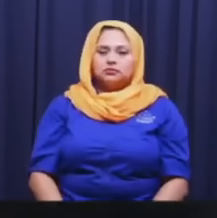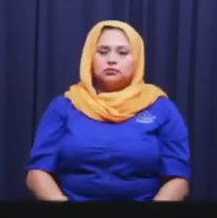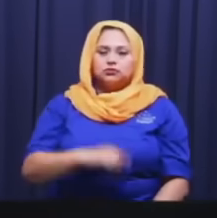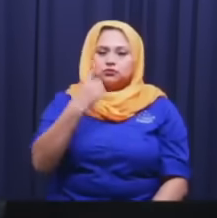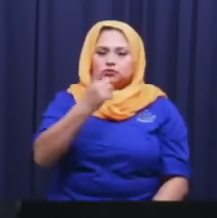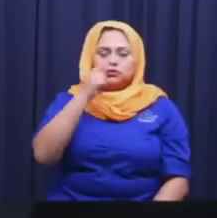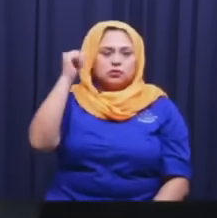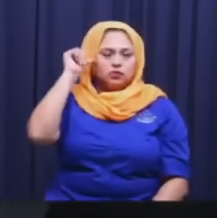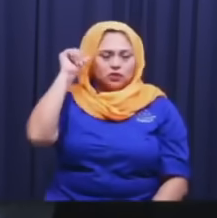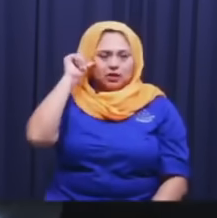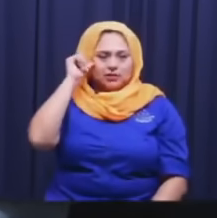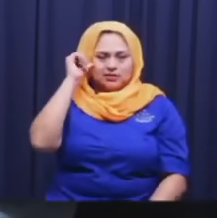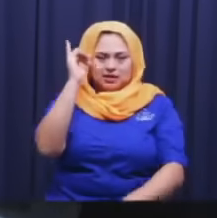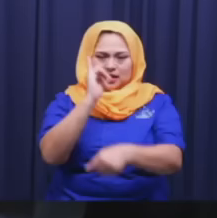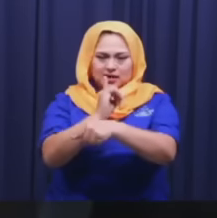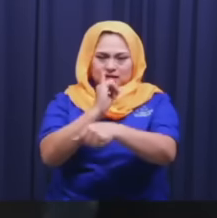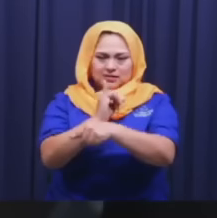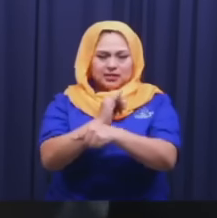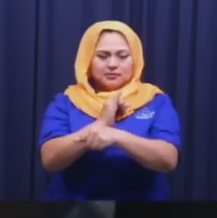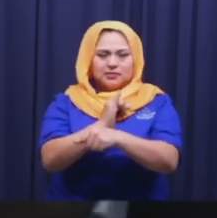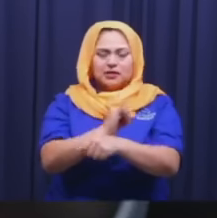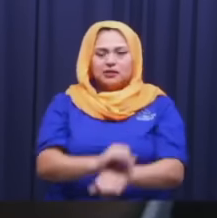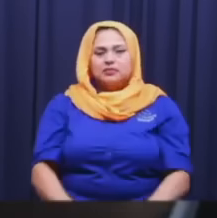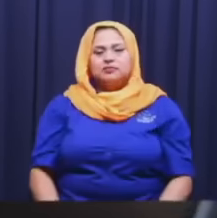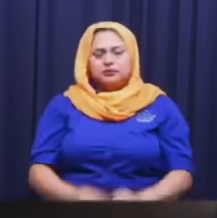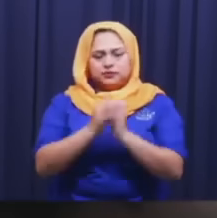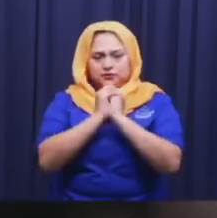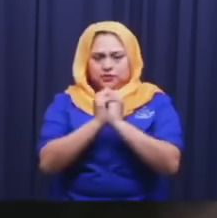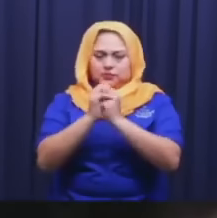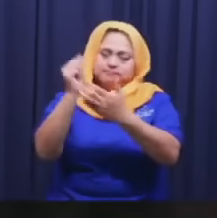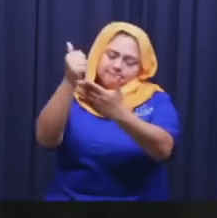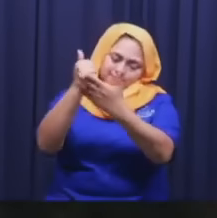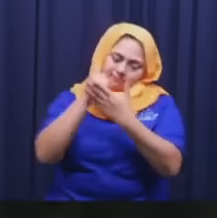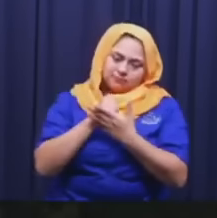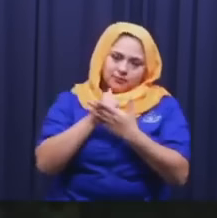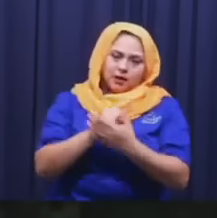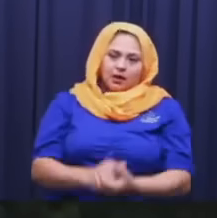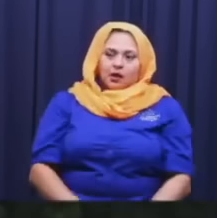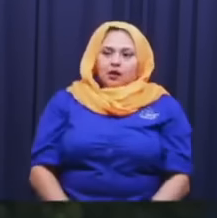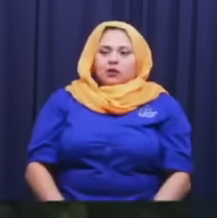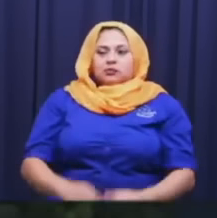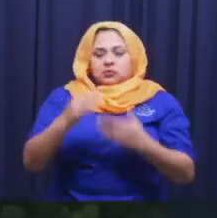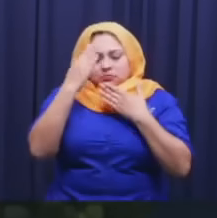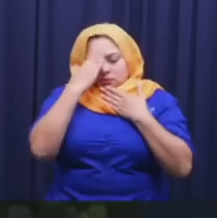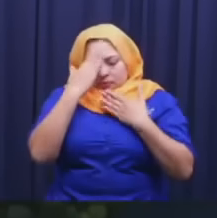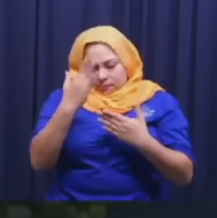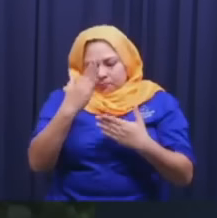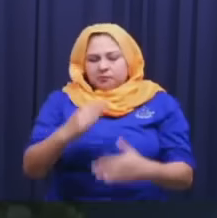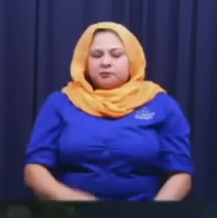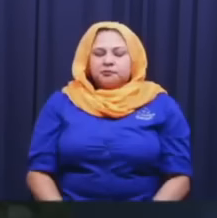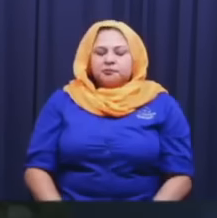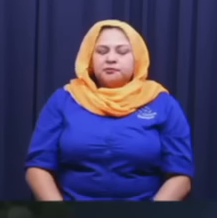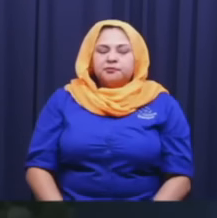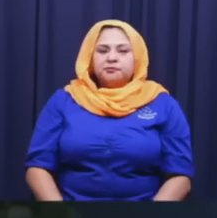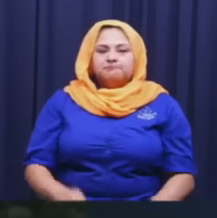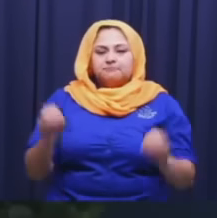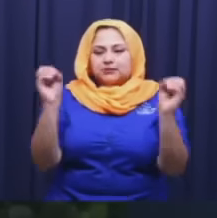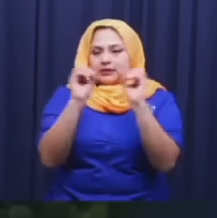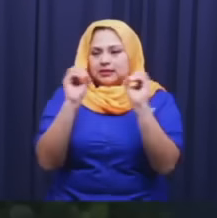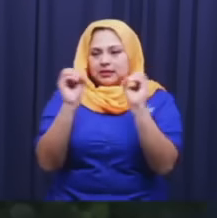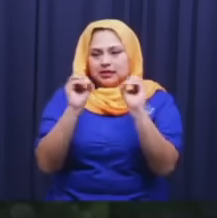ancianos, diáconos, servidores, por favor, si nos ayudan, se lo voy a agradecer muchísimo. Pero que